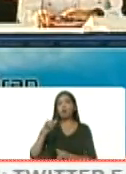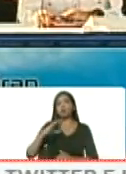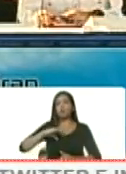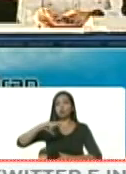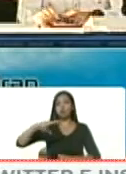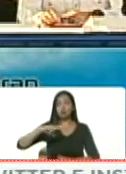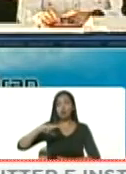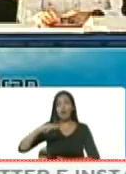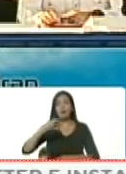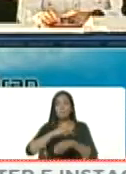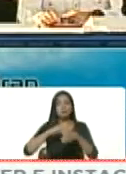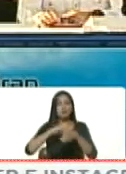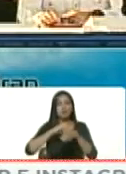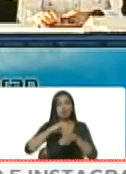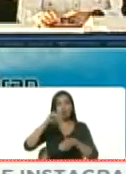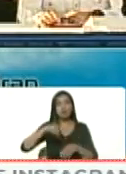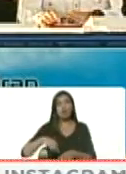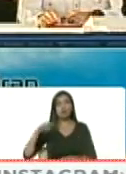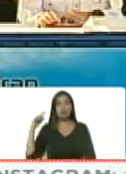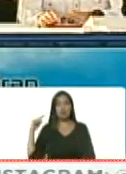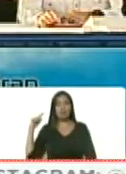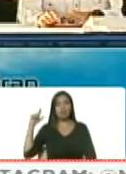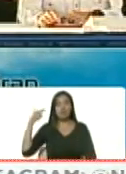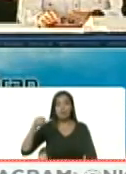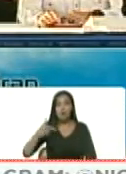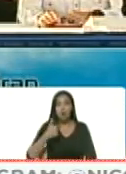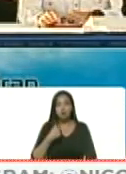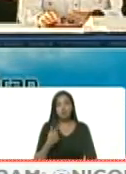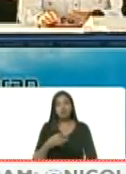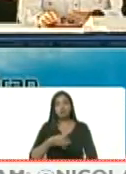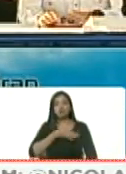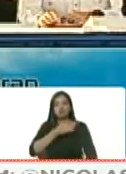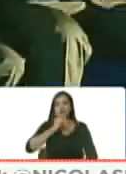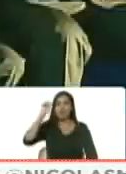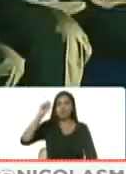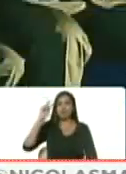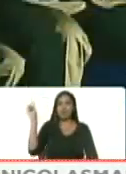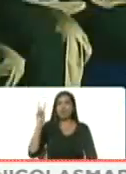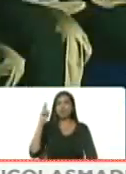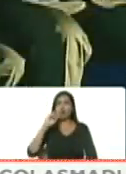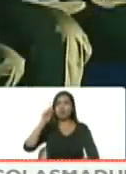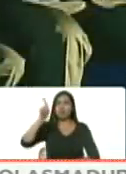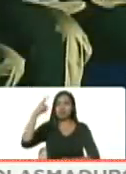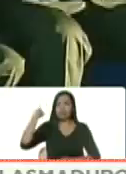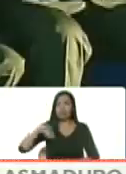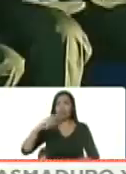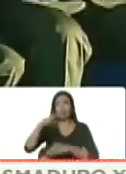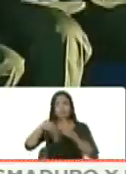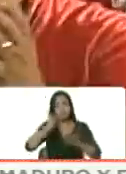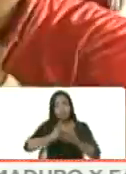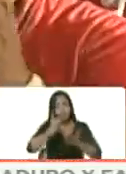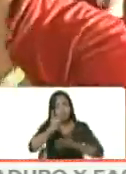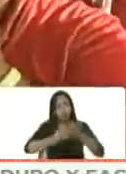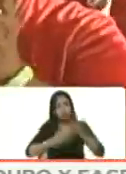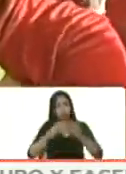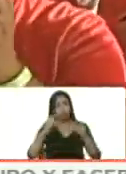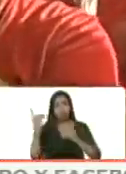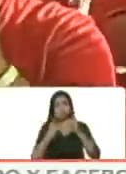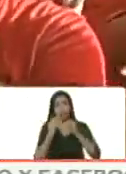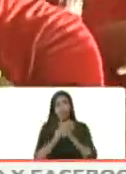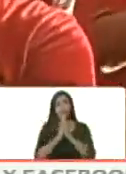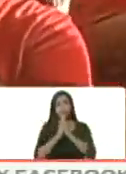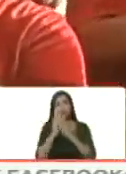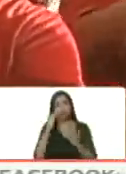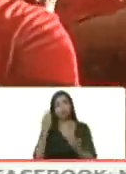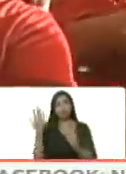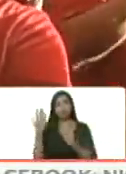gobierno revolucionario, tupamaro y socialista de Venezuela. Tiene unas propuestas que surgieron de la mesa de diálogo. Por favor,